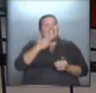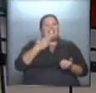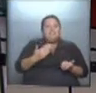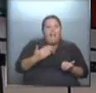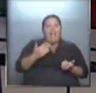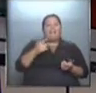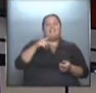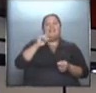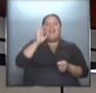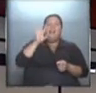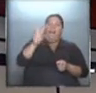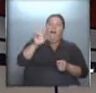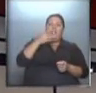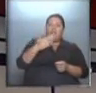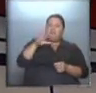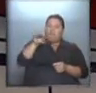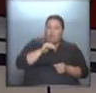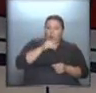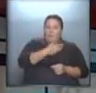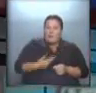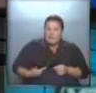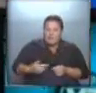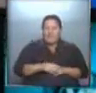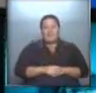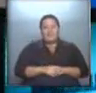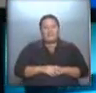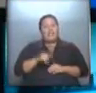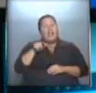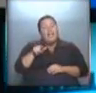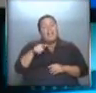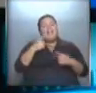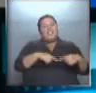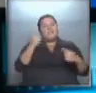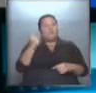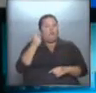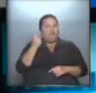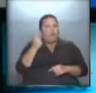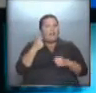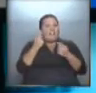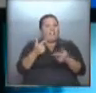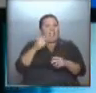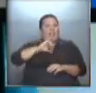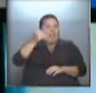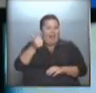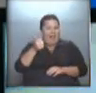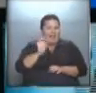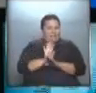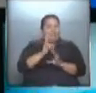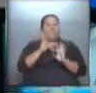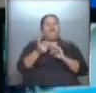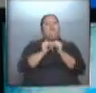de identificación con la figura de la presidenta, digamos. Eso es un activo muy fuerte que configura ese piso